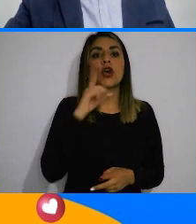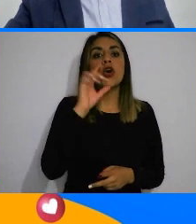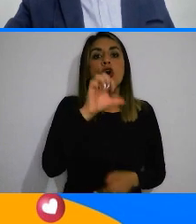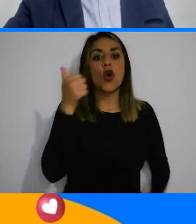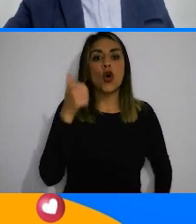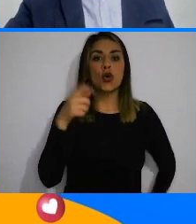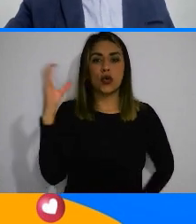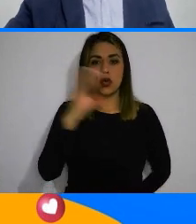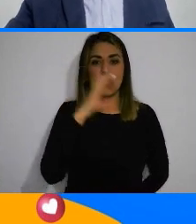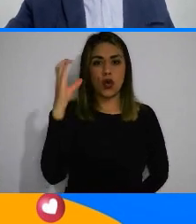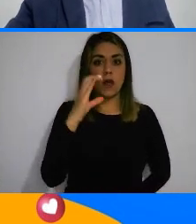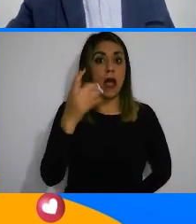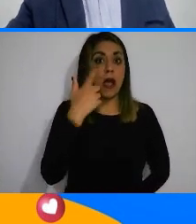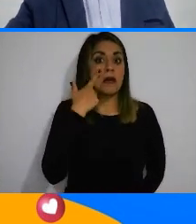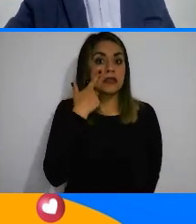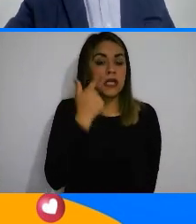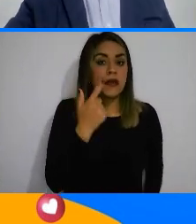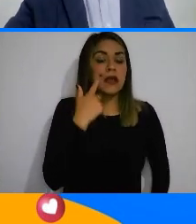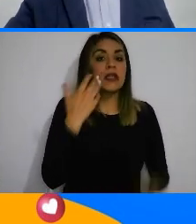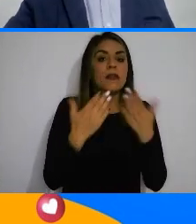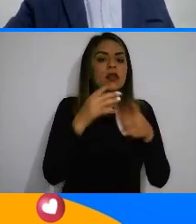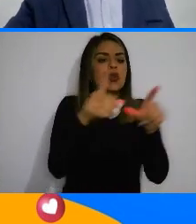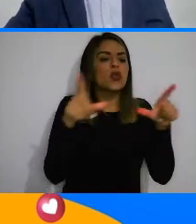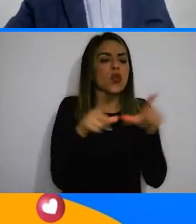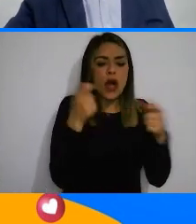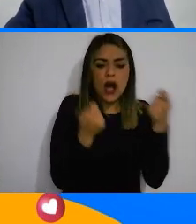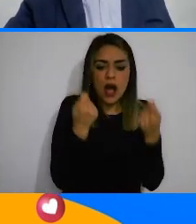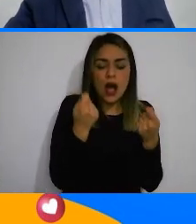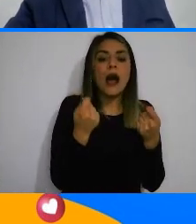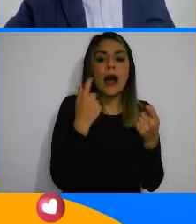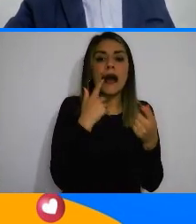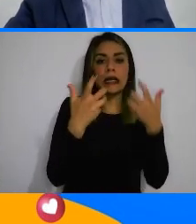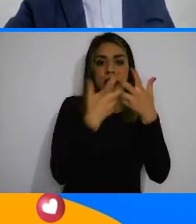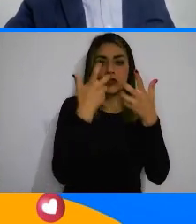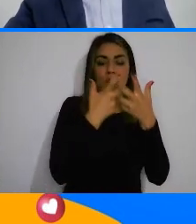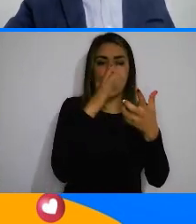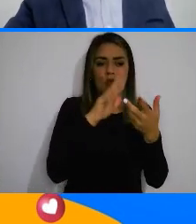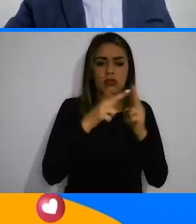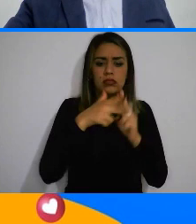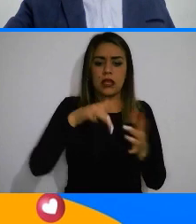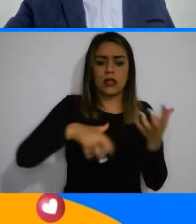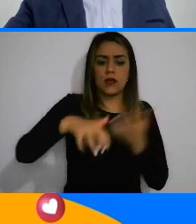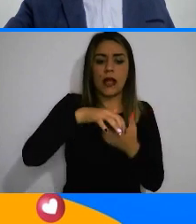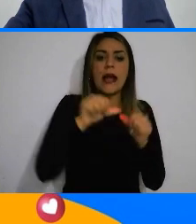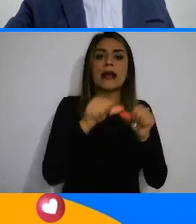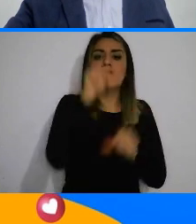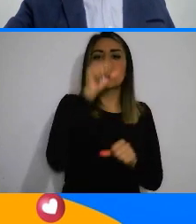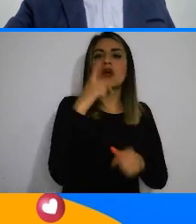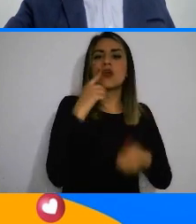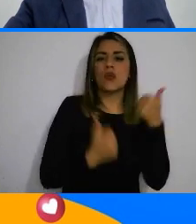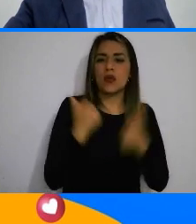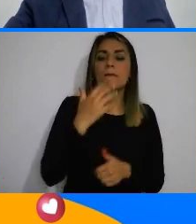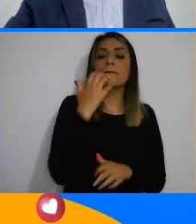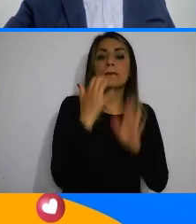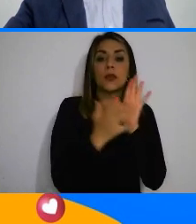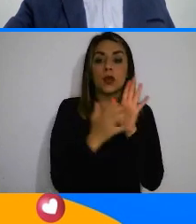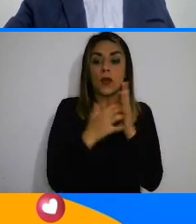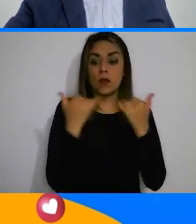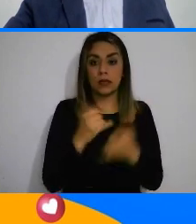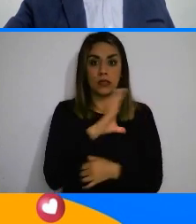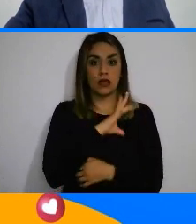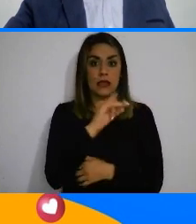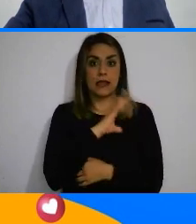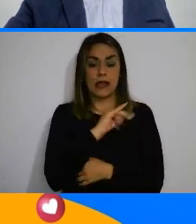Colombia, pues sería chévere, de acuerdo a qué lugar estás, decir, eso es ecosistema tal, dependiendo de la altura. Entonces, si por ejemplo, estoy en